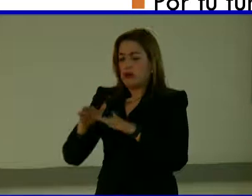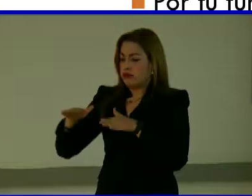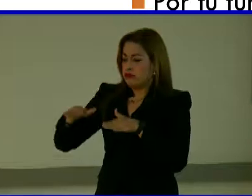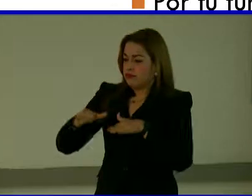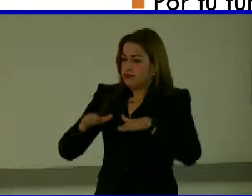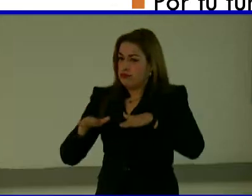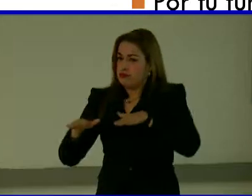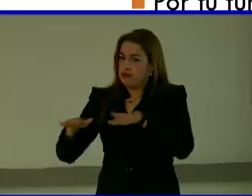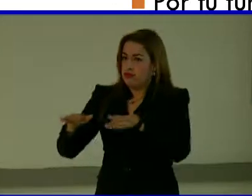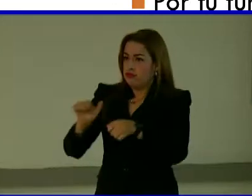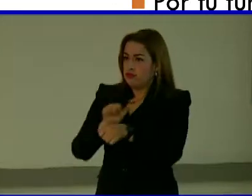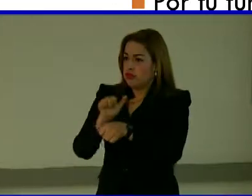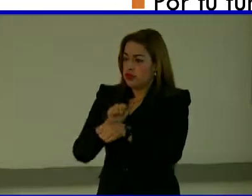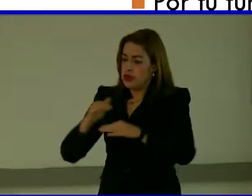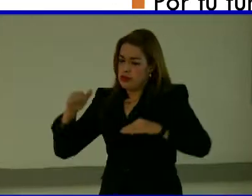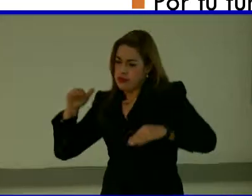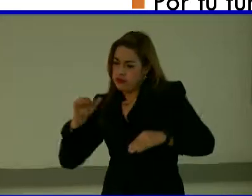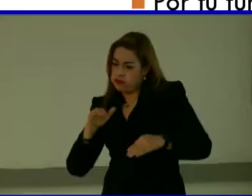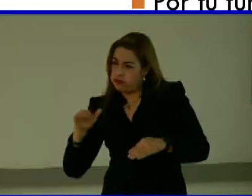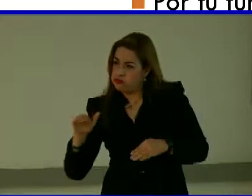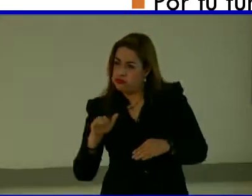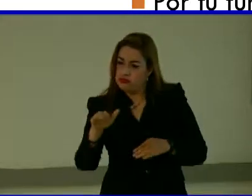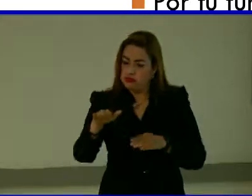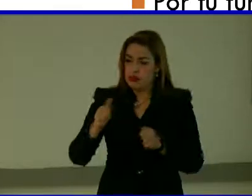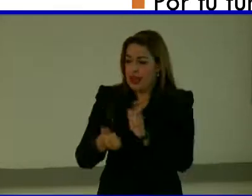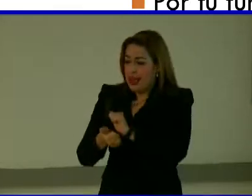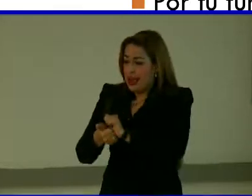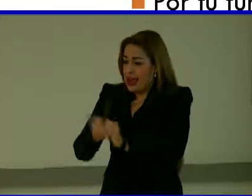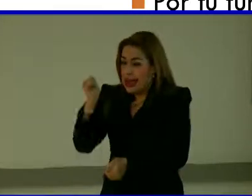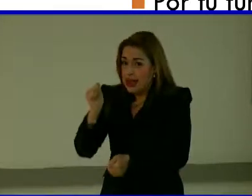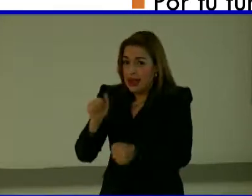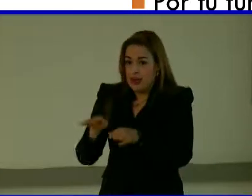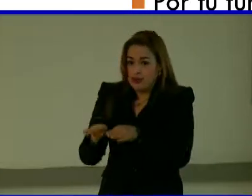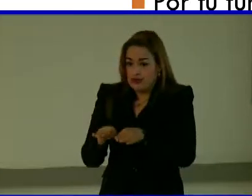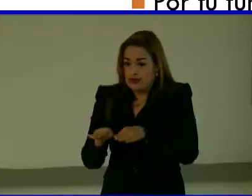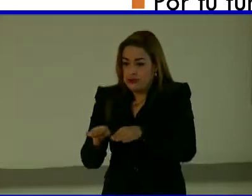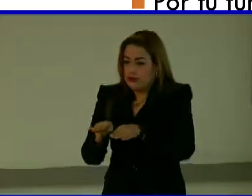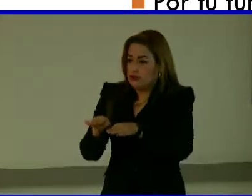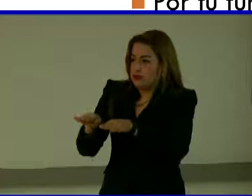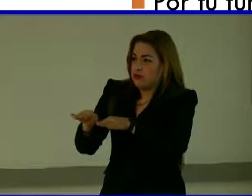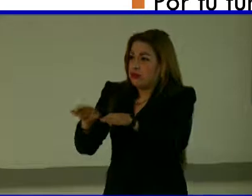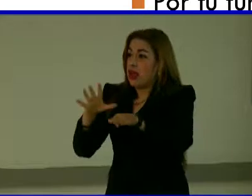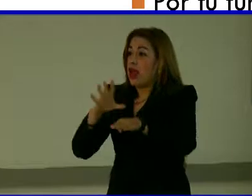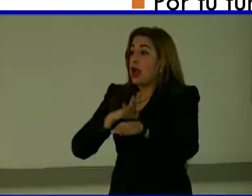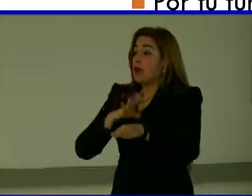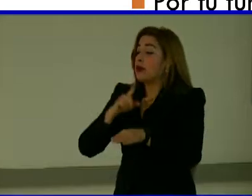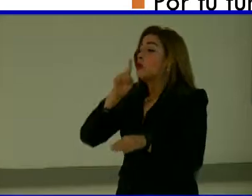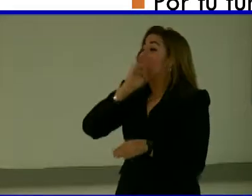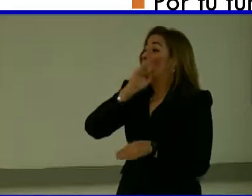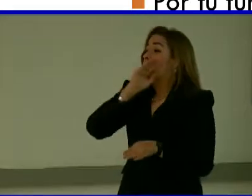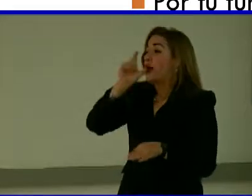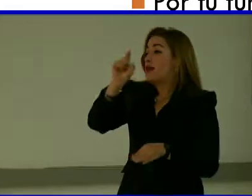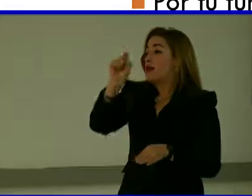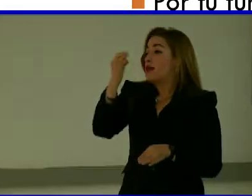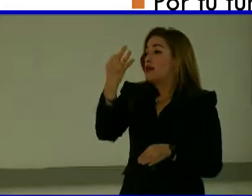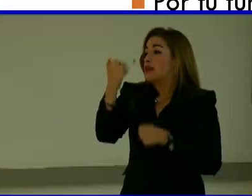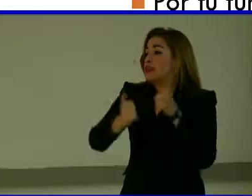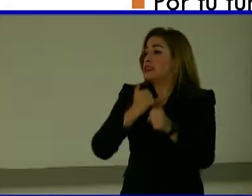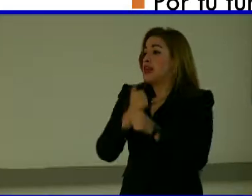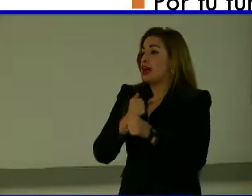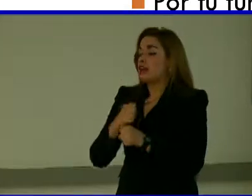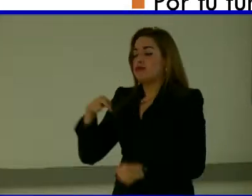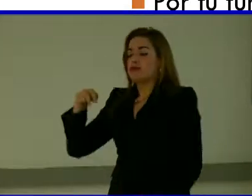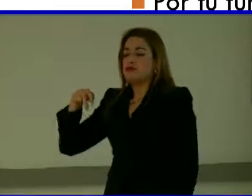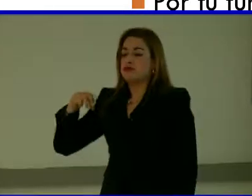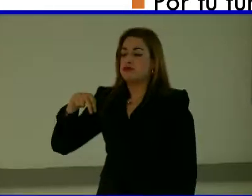amigo. Y desafortunadamente iba una mamá de 23 años con un bebé cruzando la calle y